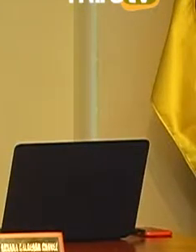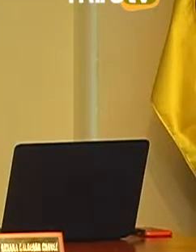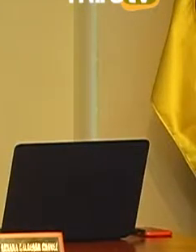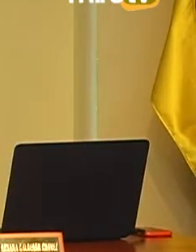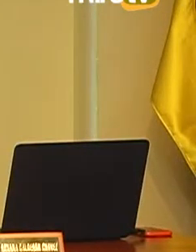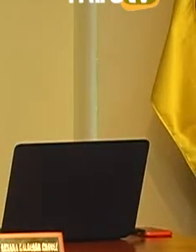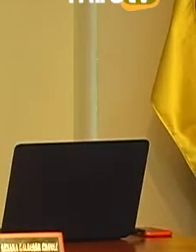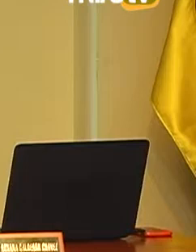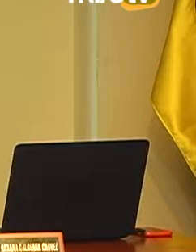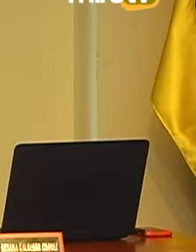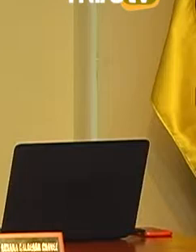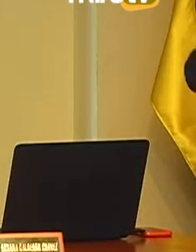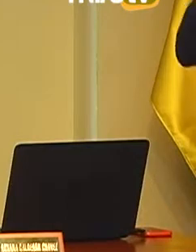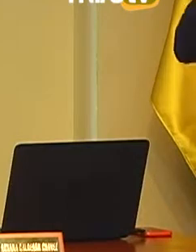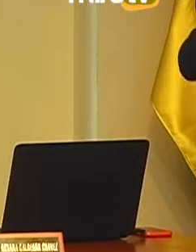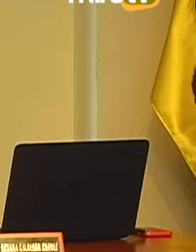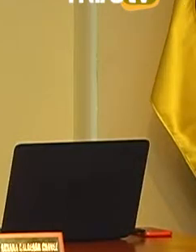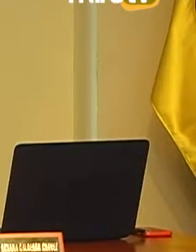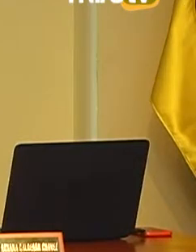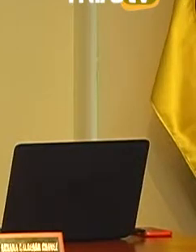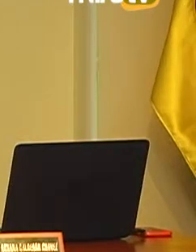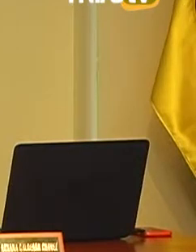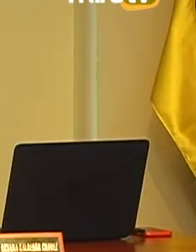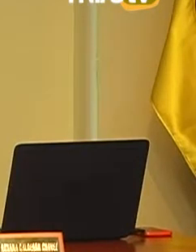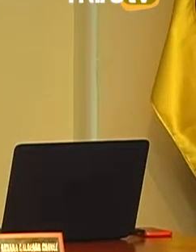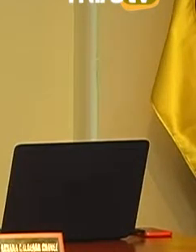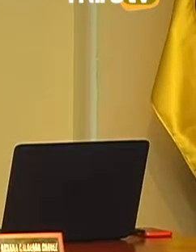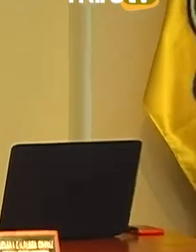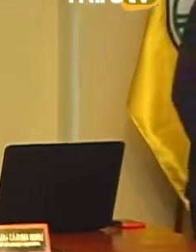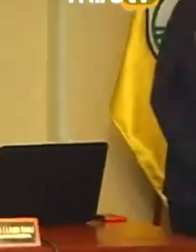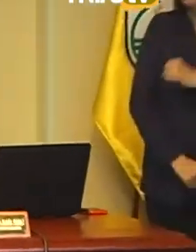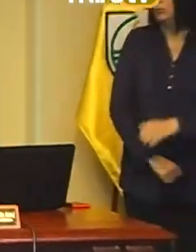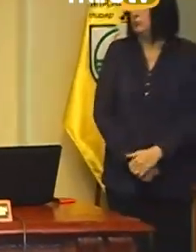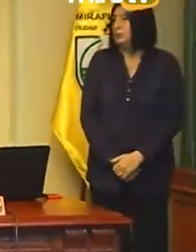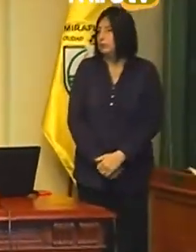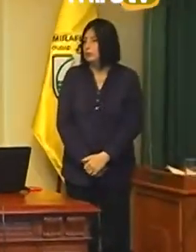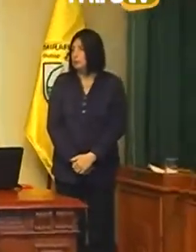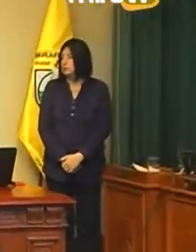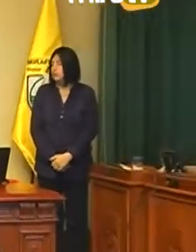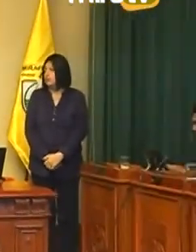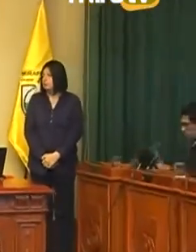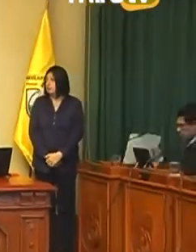del Río Jiménez de Olavide. Presente. Señora Susana Stiglitz Watson.